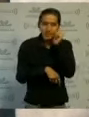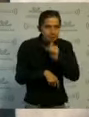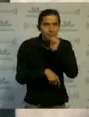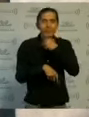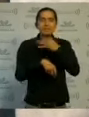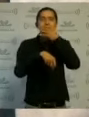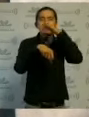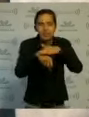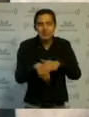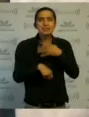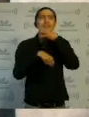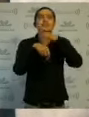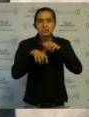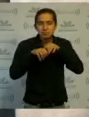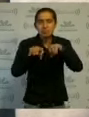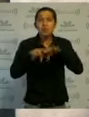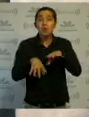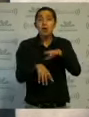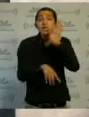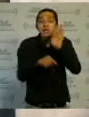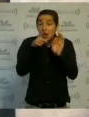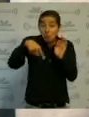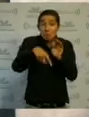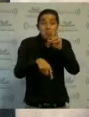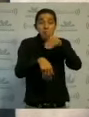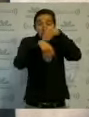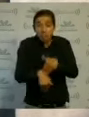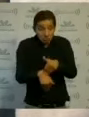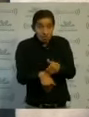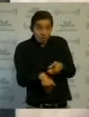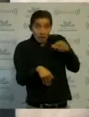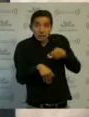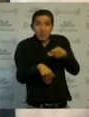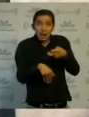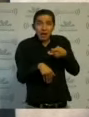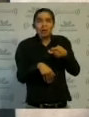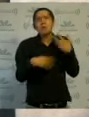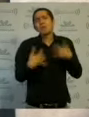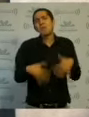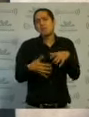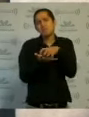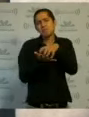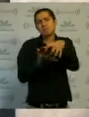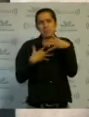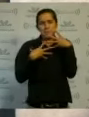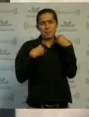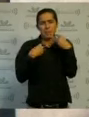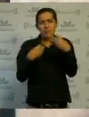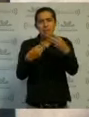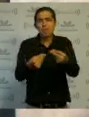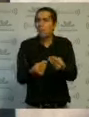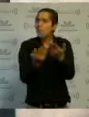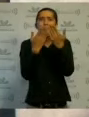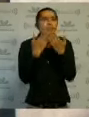no acatamos estas medidas, el contagio será masivo y no habrá